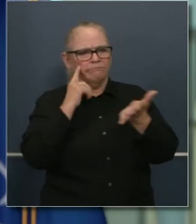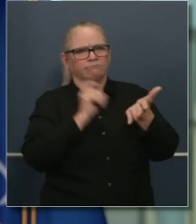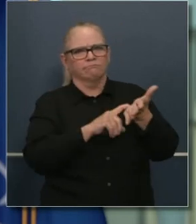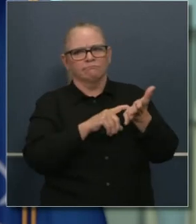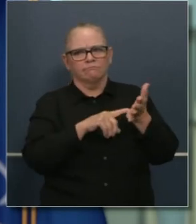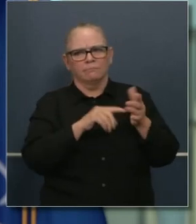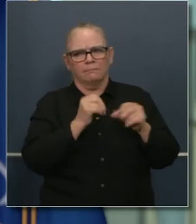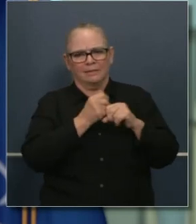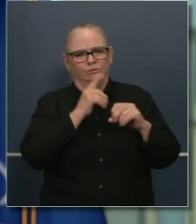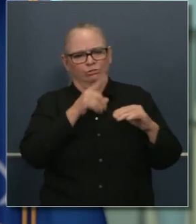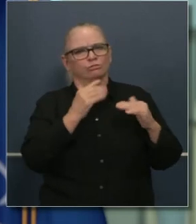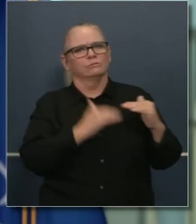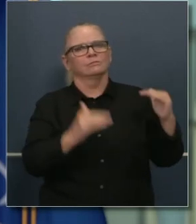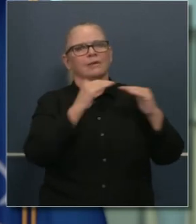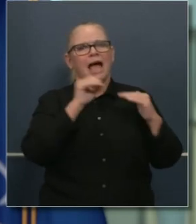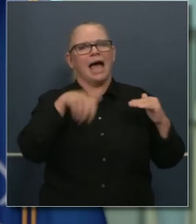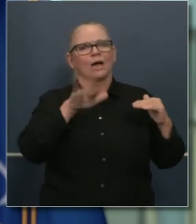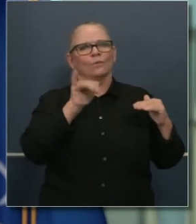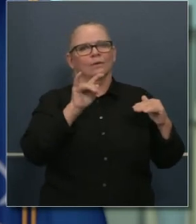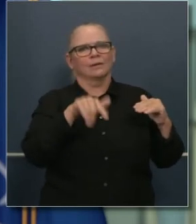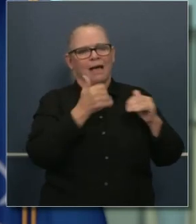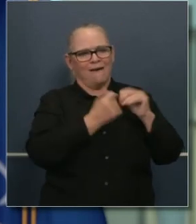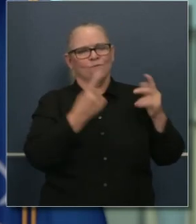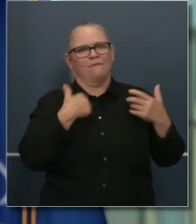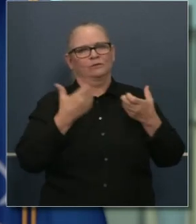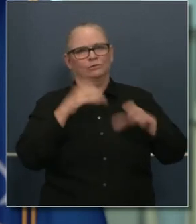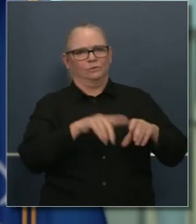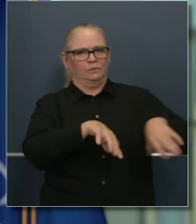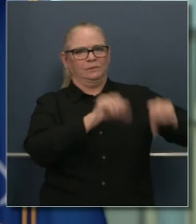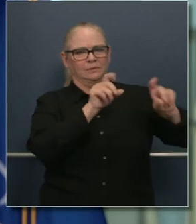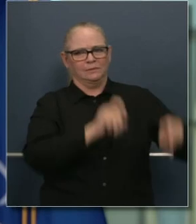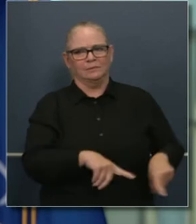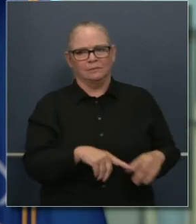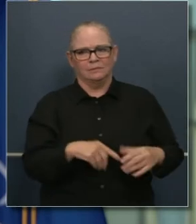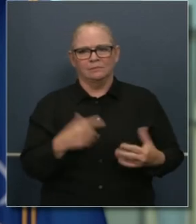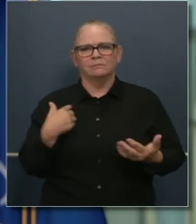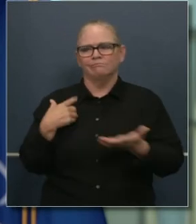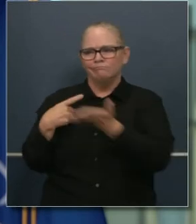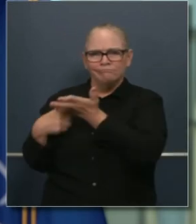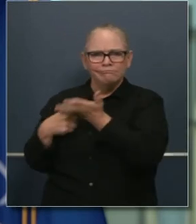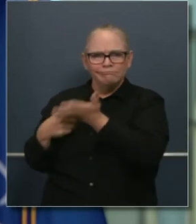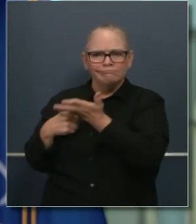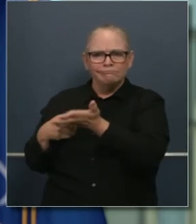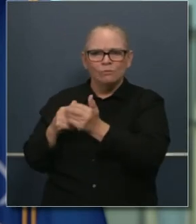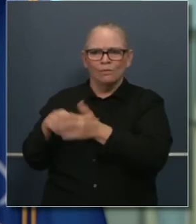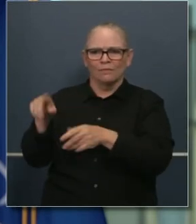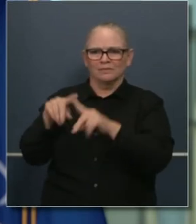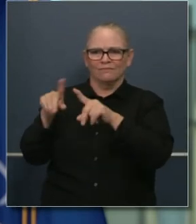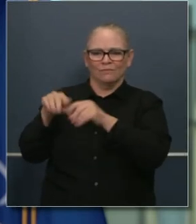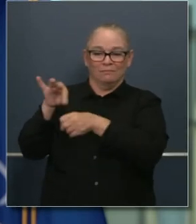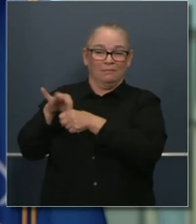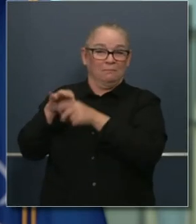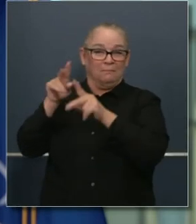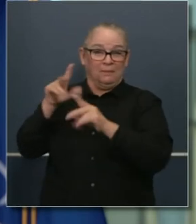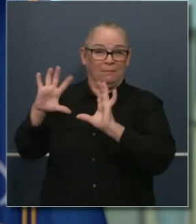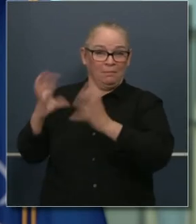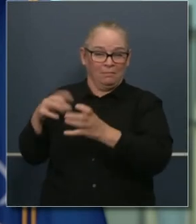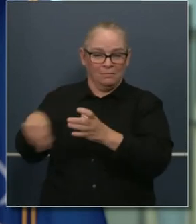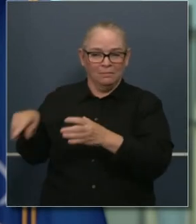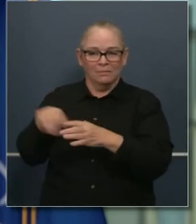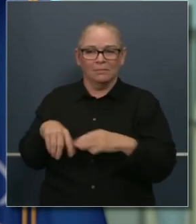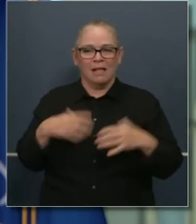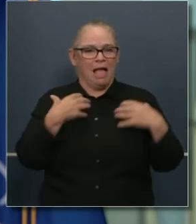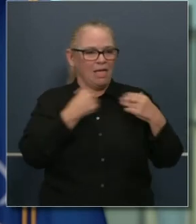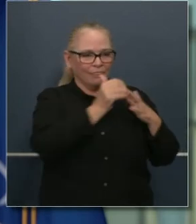de la equidad y a resolverlo y a eliminarlo hay conversaciones muy claras con el líderes elegidos y